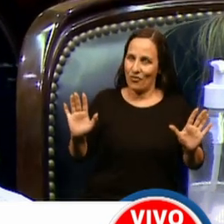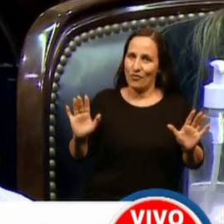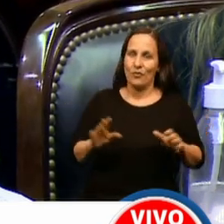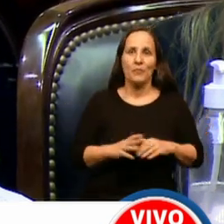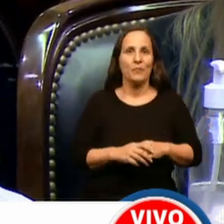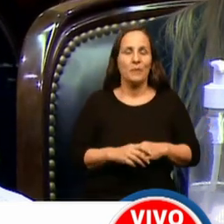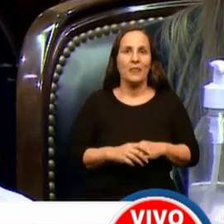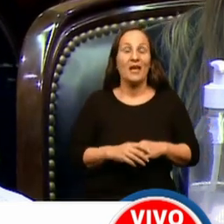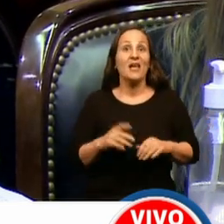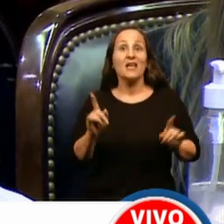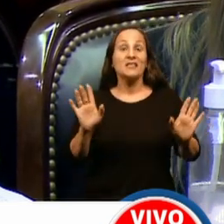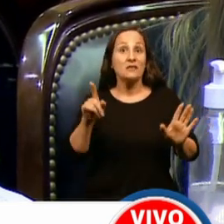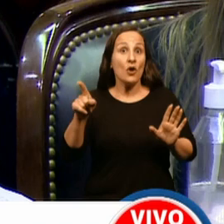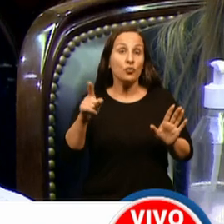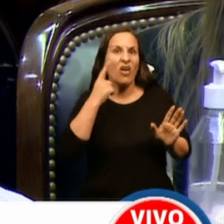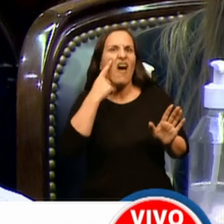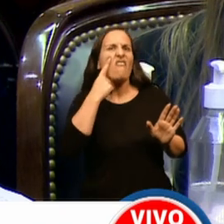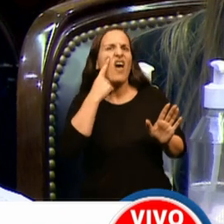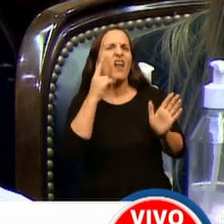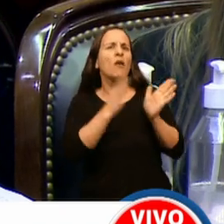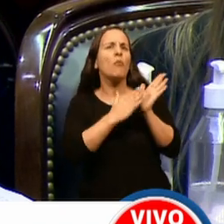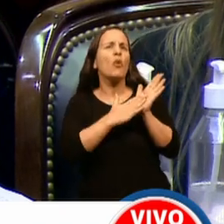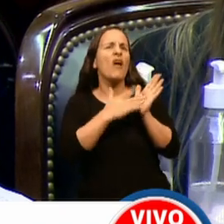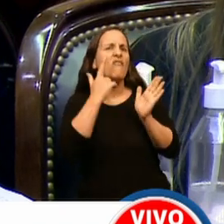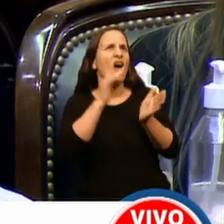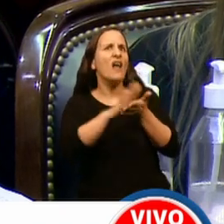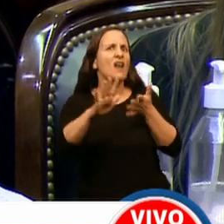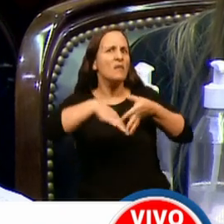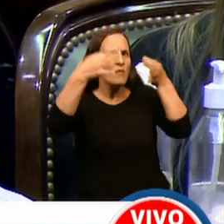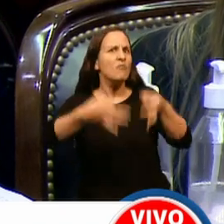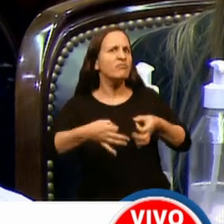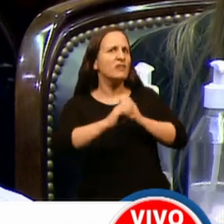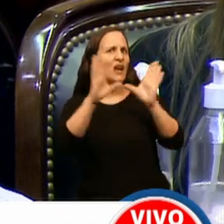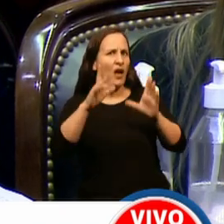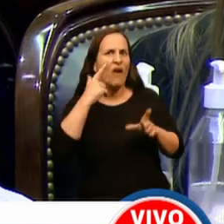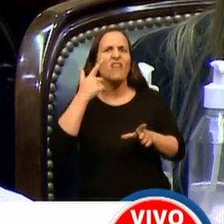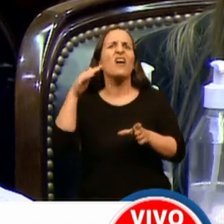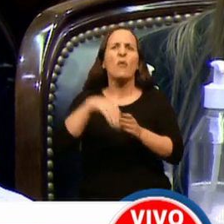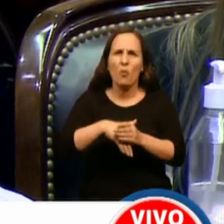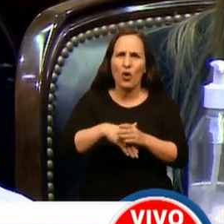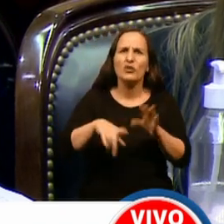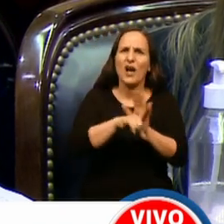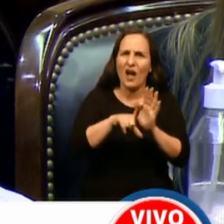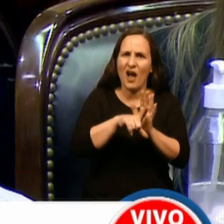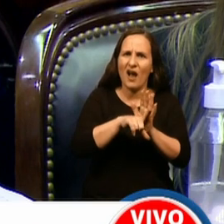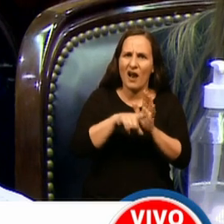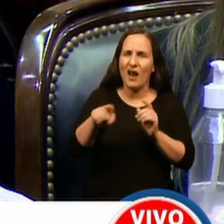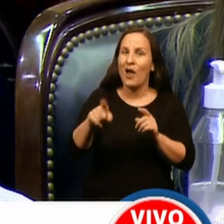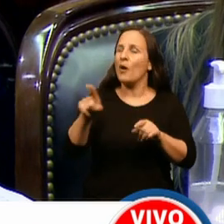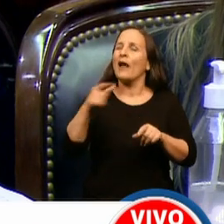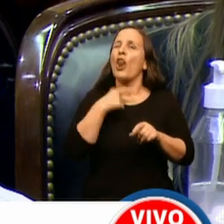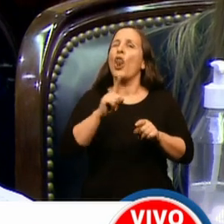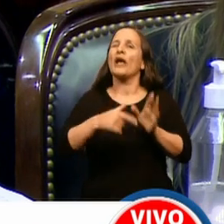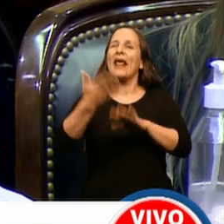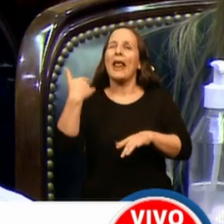empiezan a demostrar ustedes con transparencia que voten la ley que regula el lobby que no lo quisieron hacer